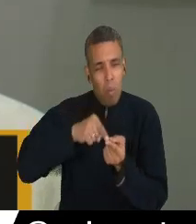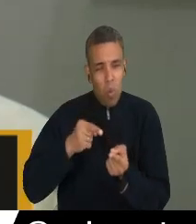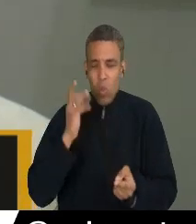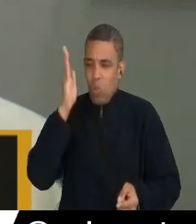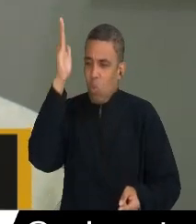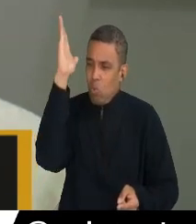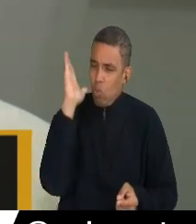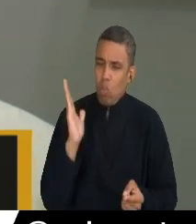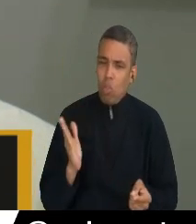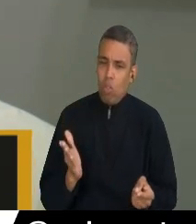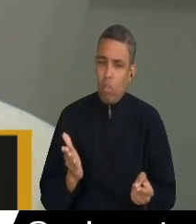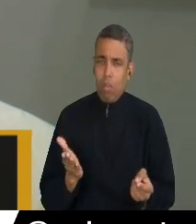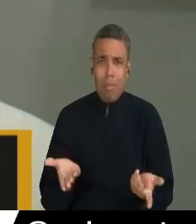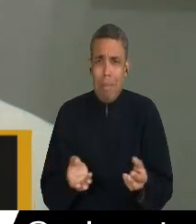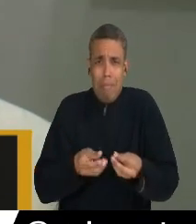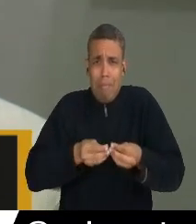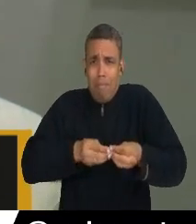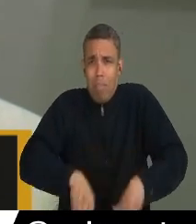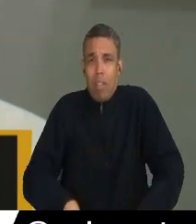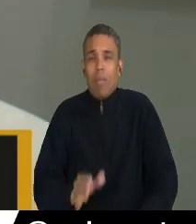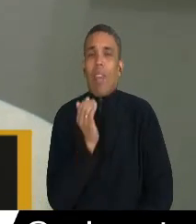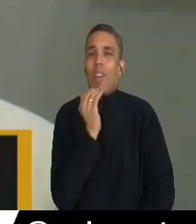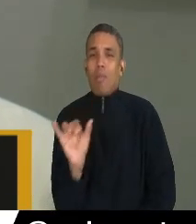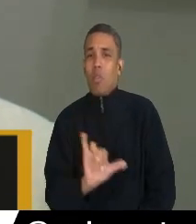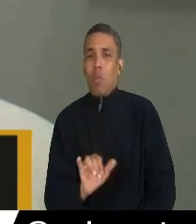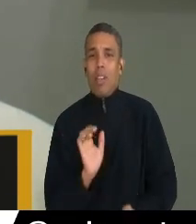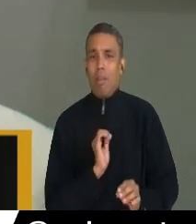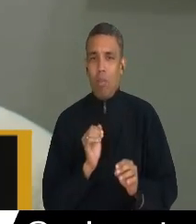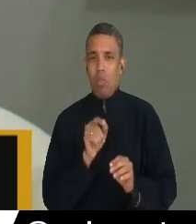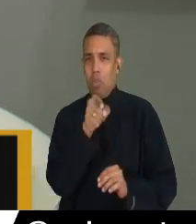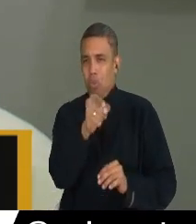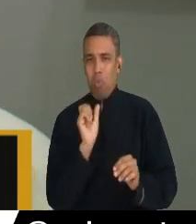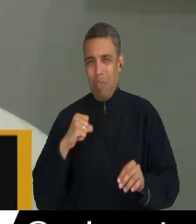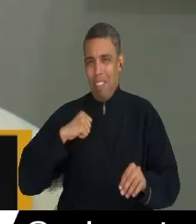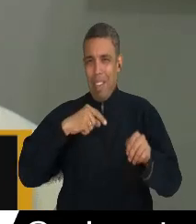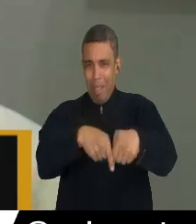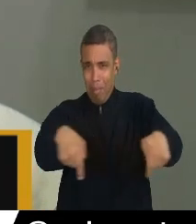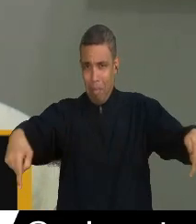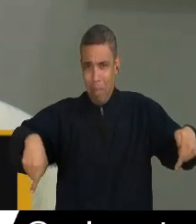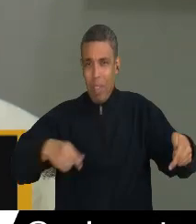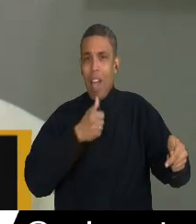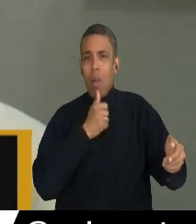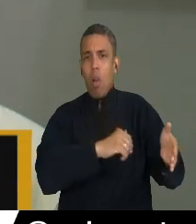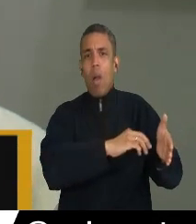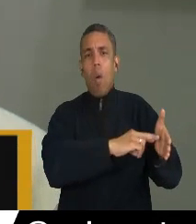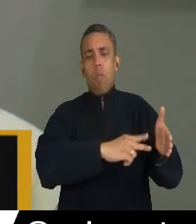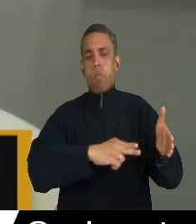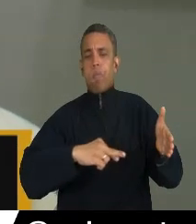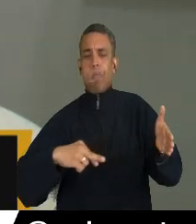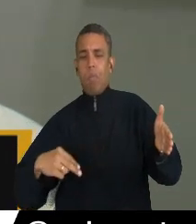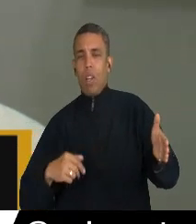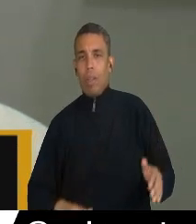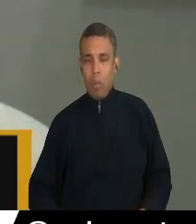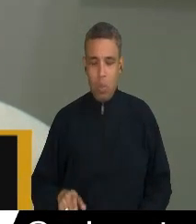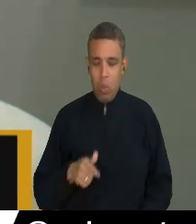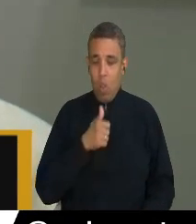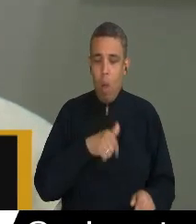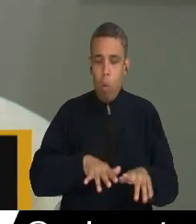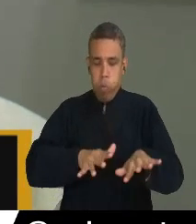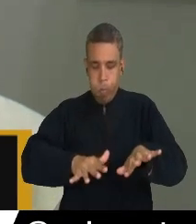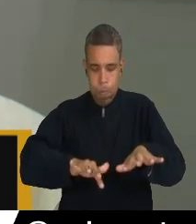tienes en la casa una piscina y tú te metes, pues te mojas. Es lo mismo, ¿no? En un ambiente, en